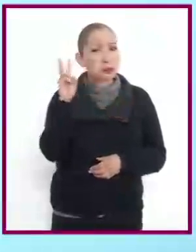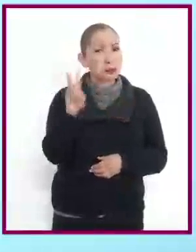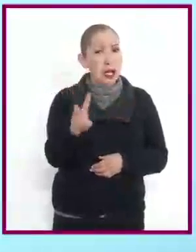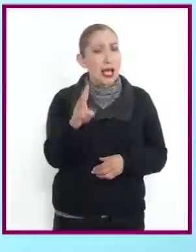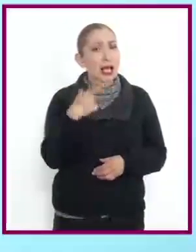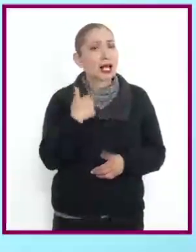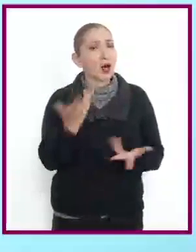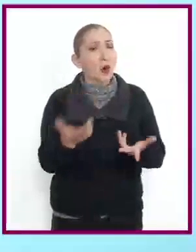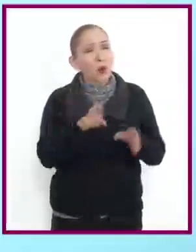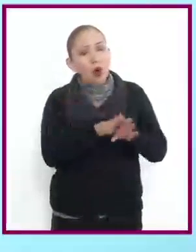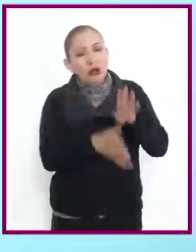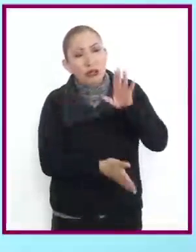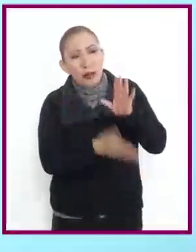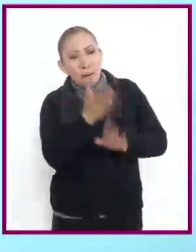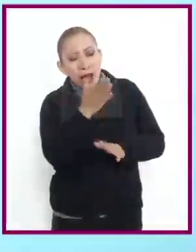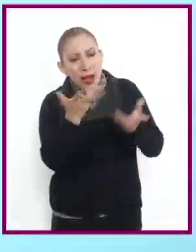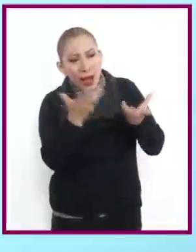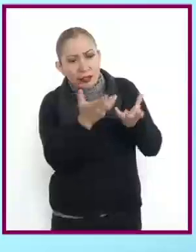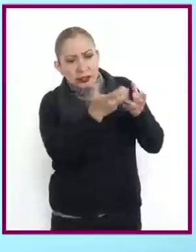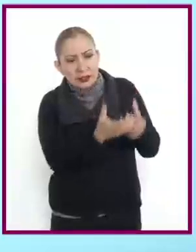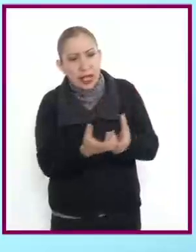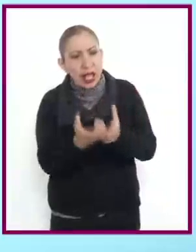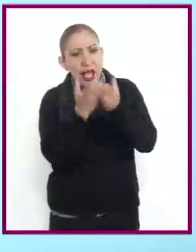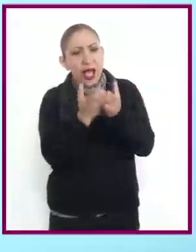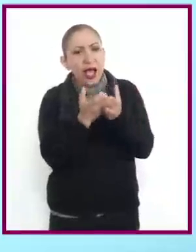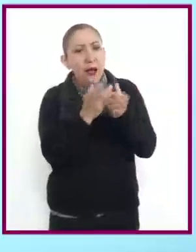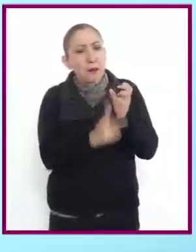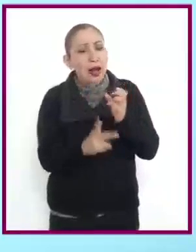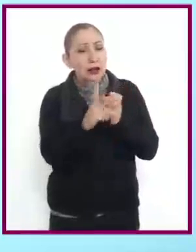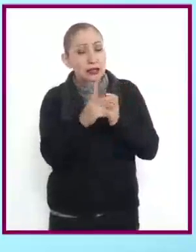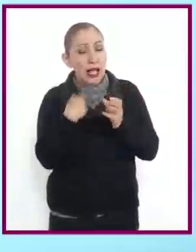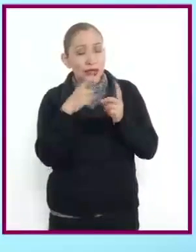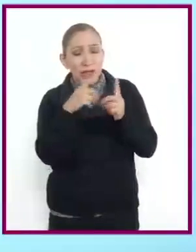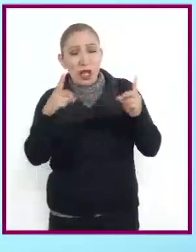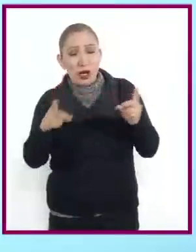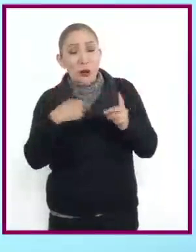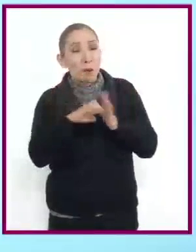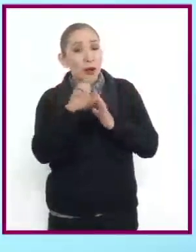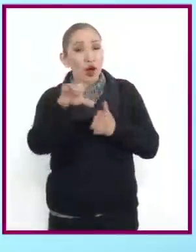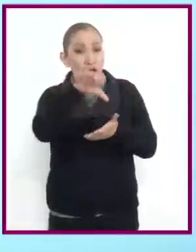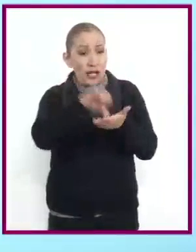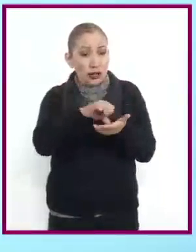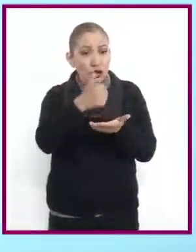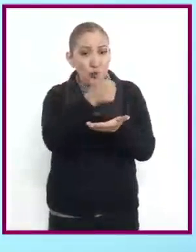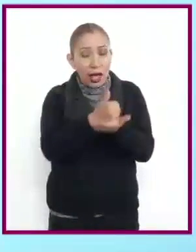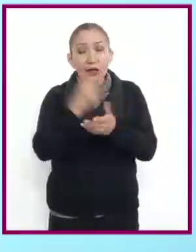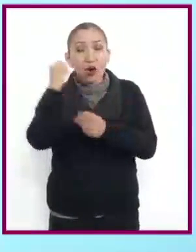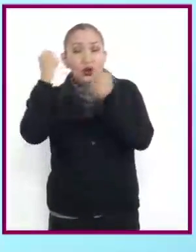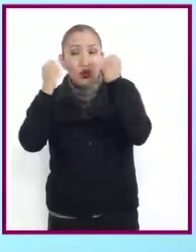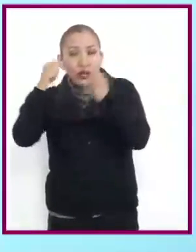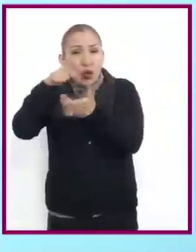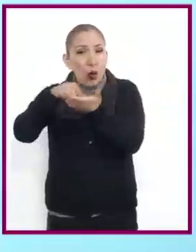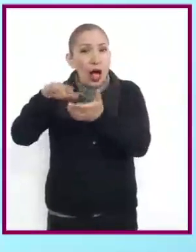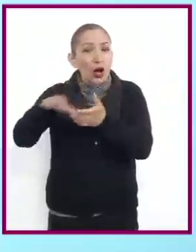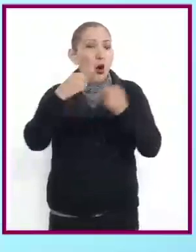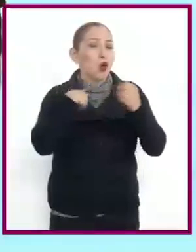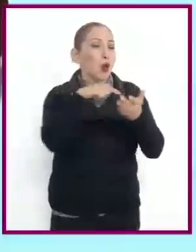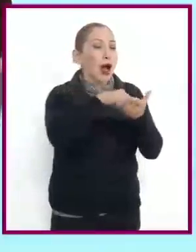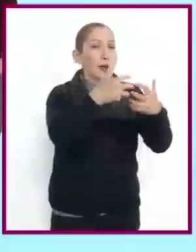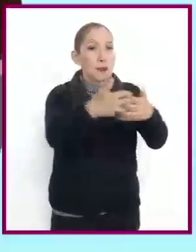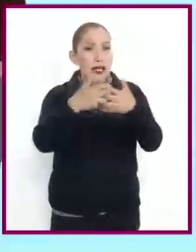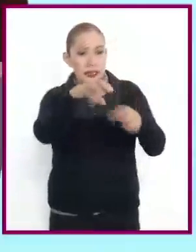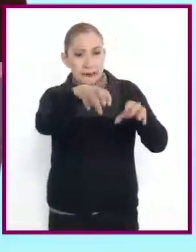Actualmente, la migración es uno de los fenómenos con mayor impacto en la sociedad y la economía de México y del mundo. Así